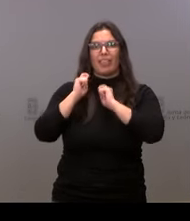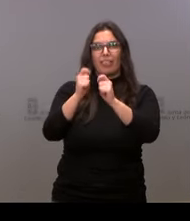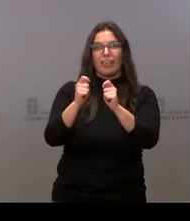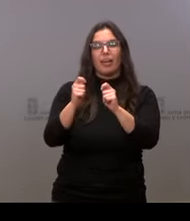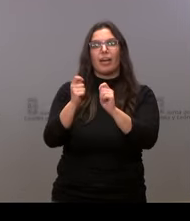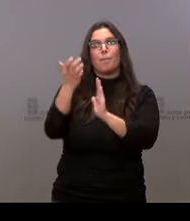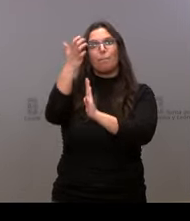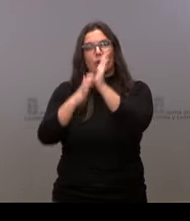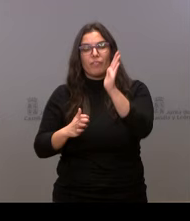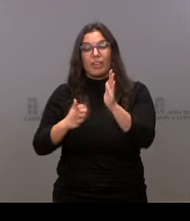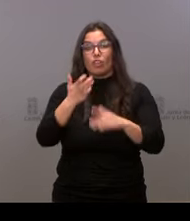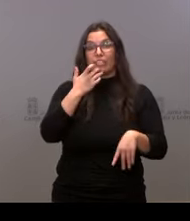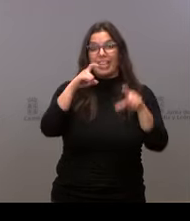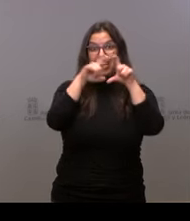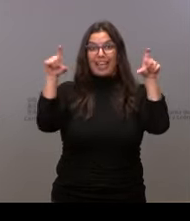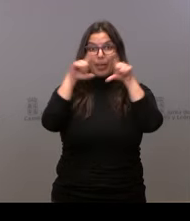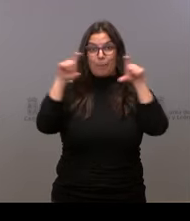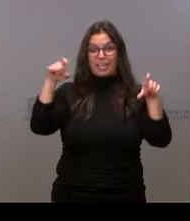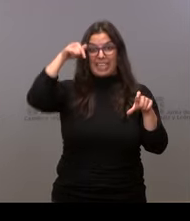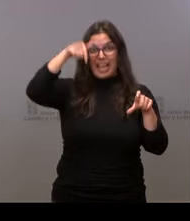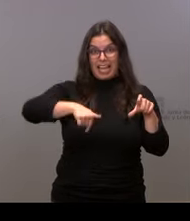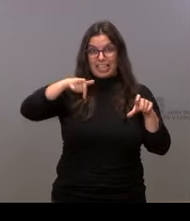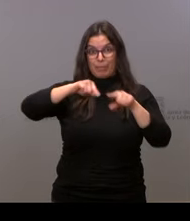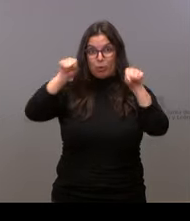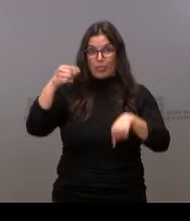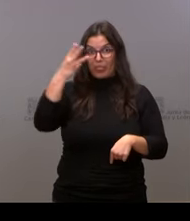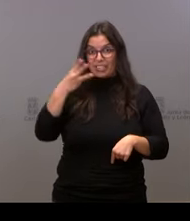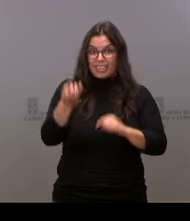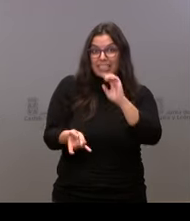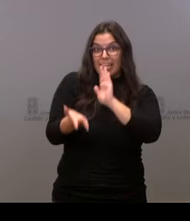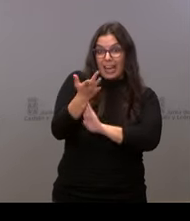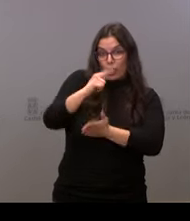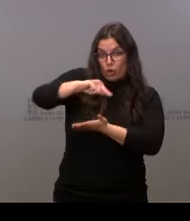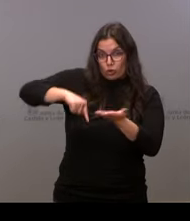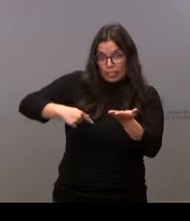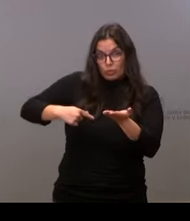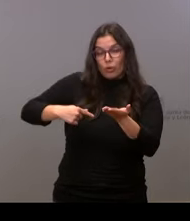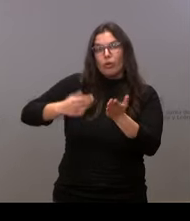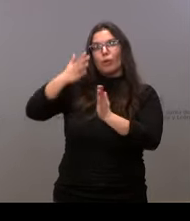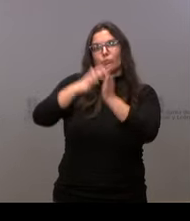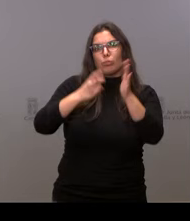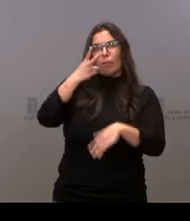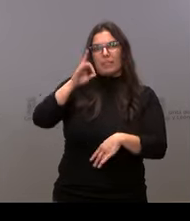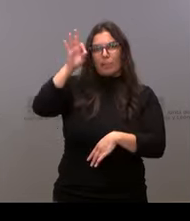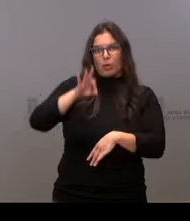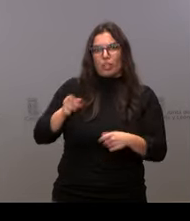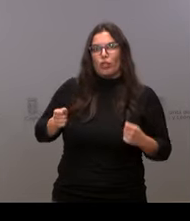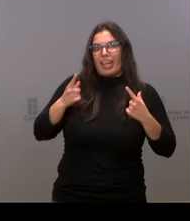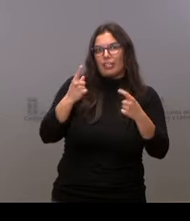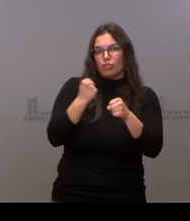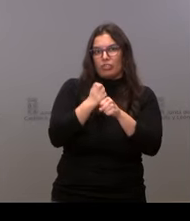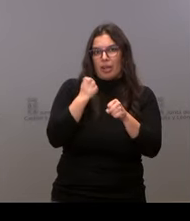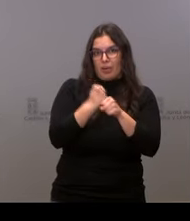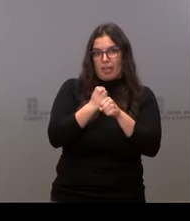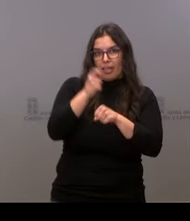para todas las empresas del 20 por ciento de los costes laborales para las nuevas empresas